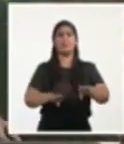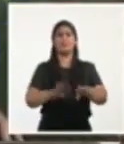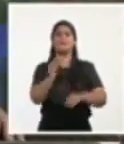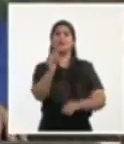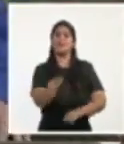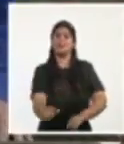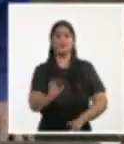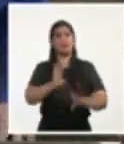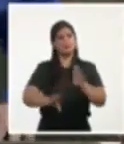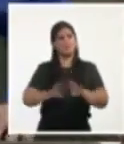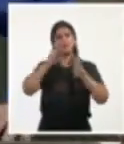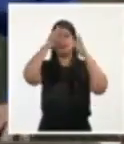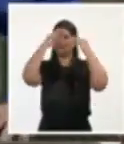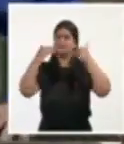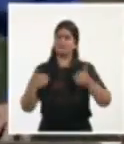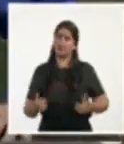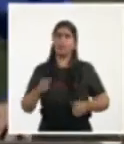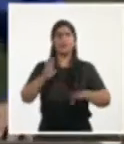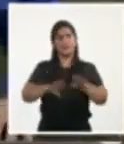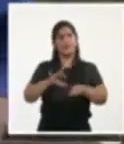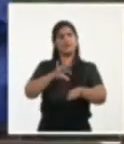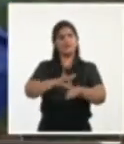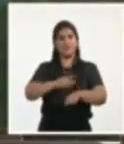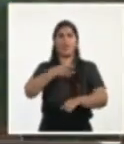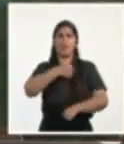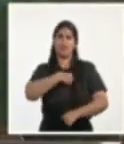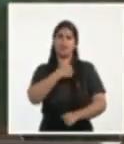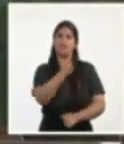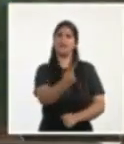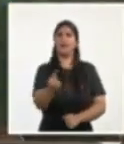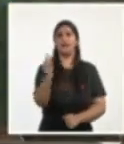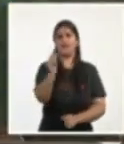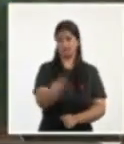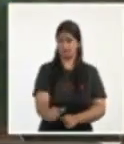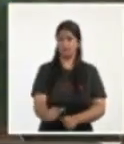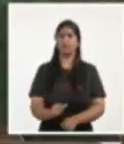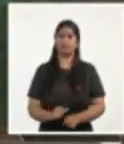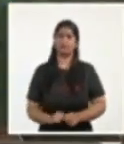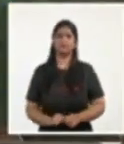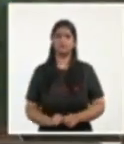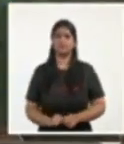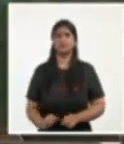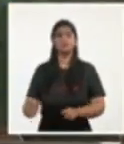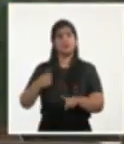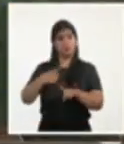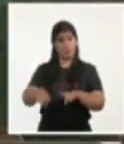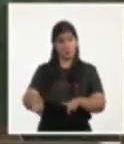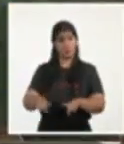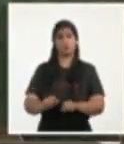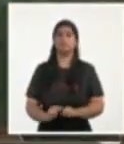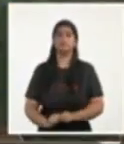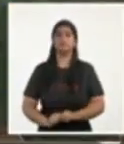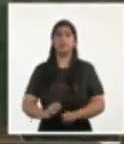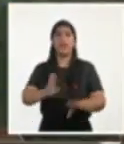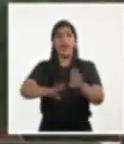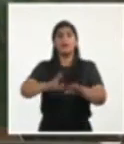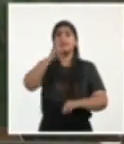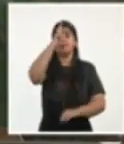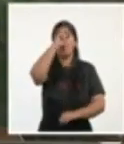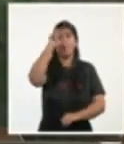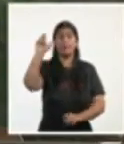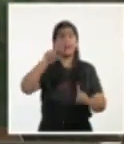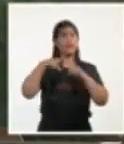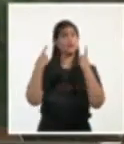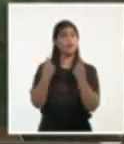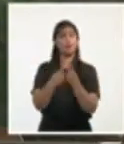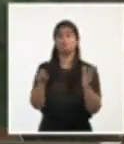tomar para aislar personas, cuando las capacidades hospitales no nos dan. Una escuela en el campo tiene